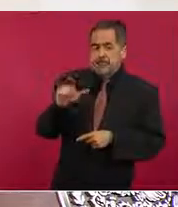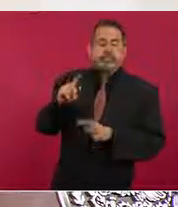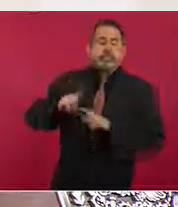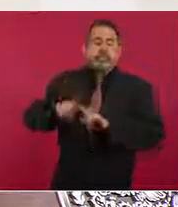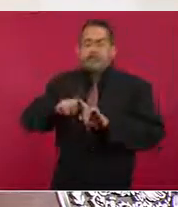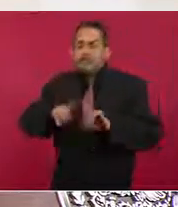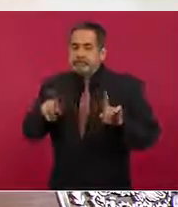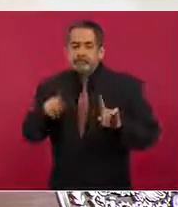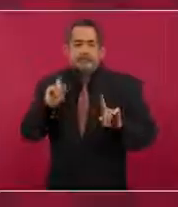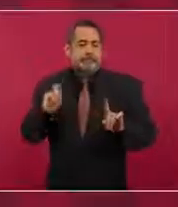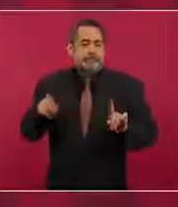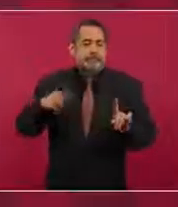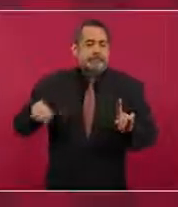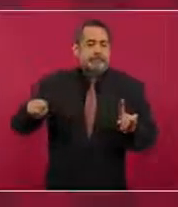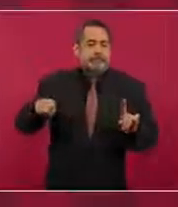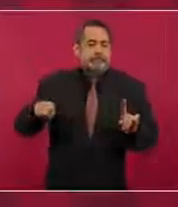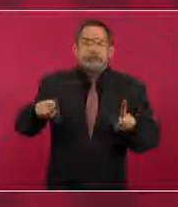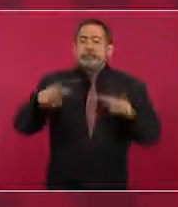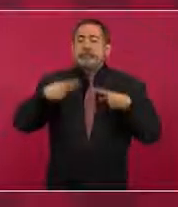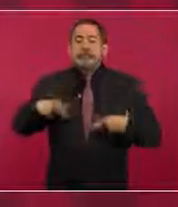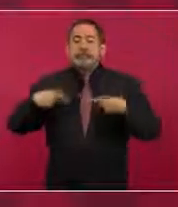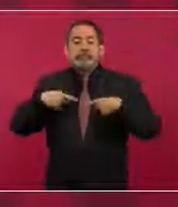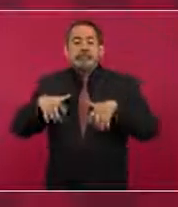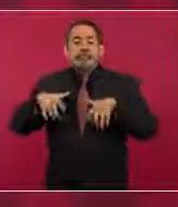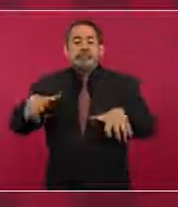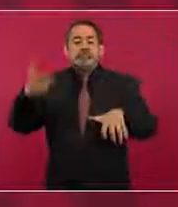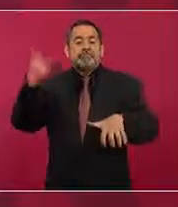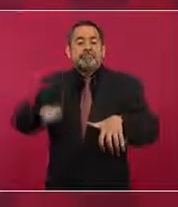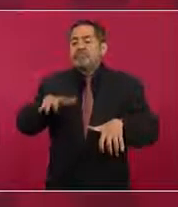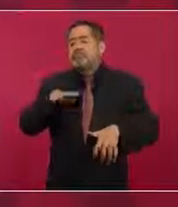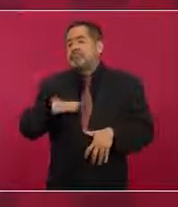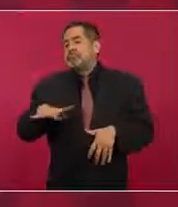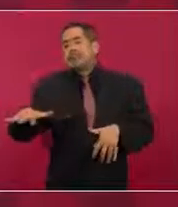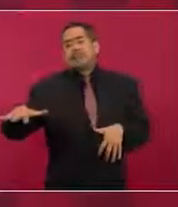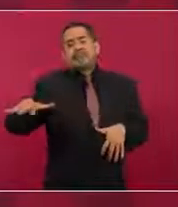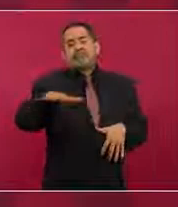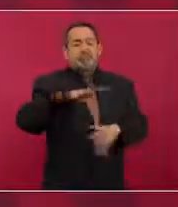es el dominio del pueblo.